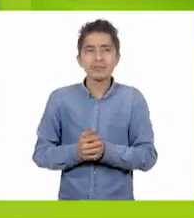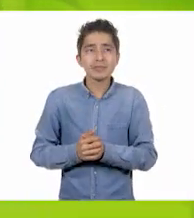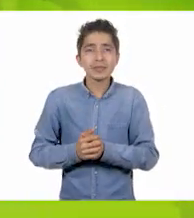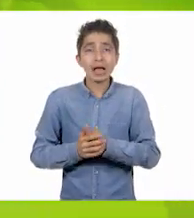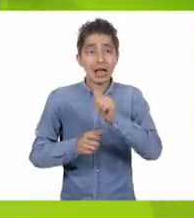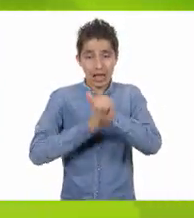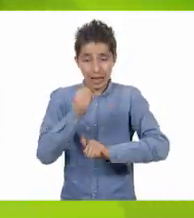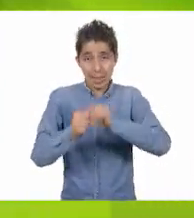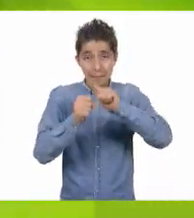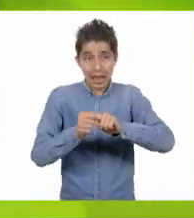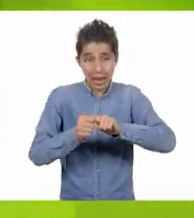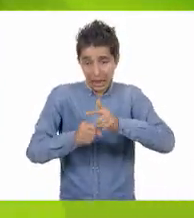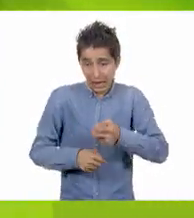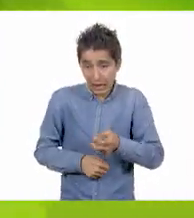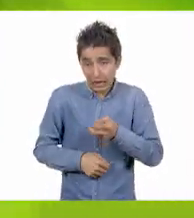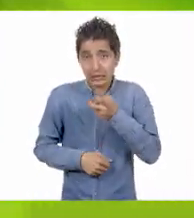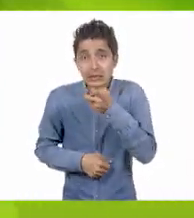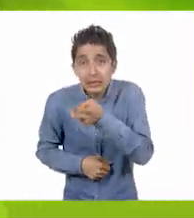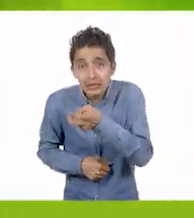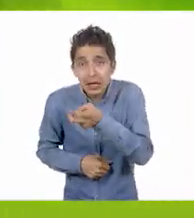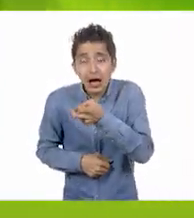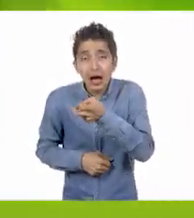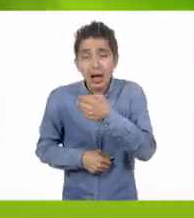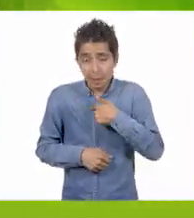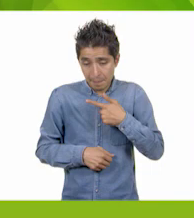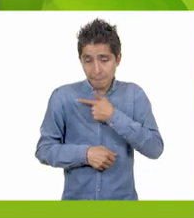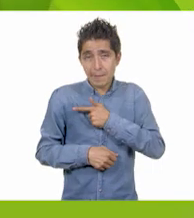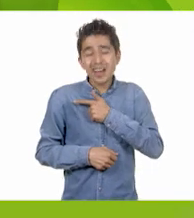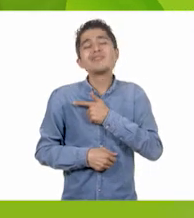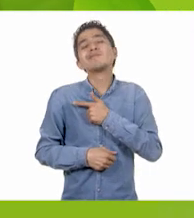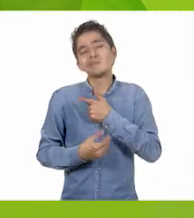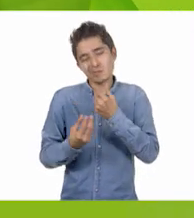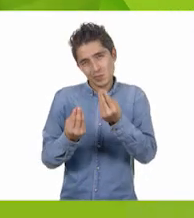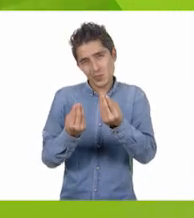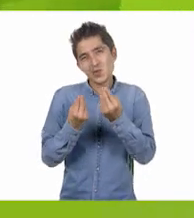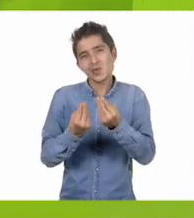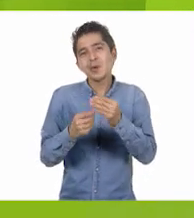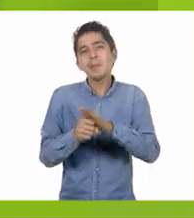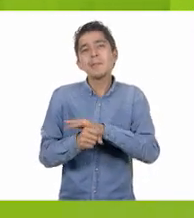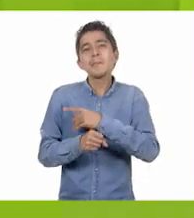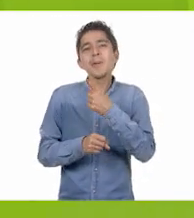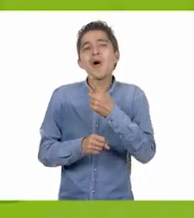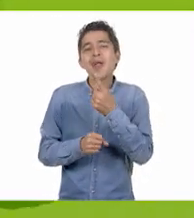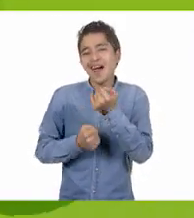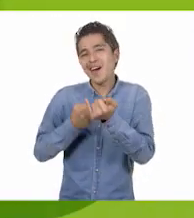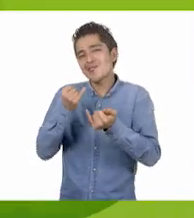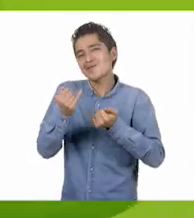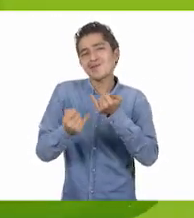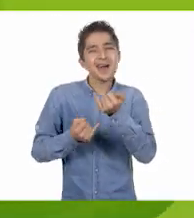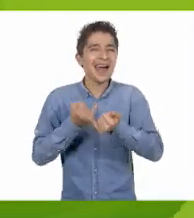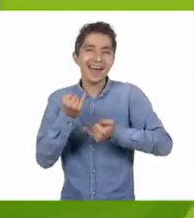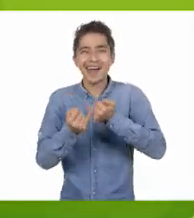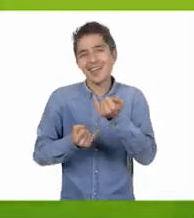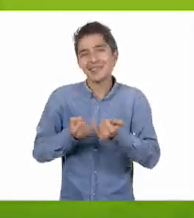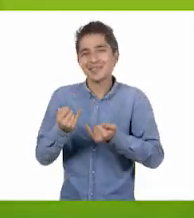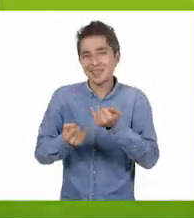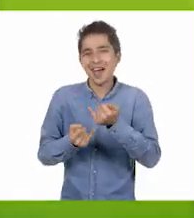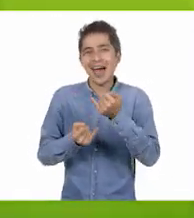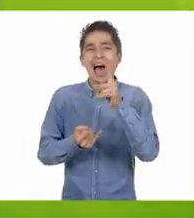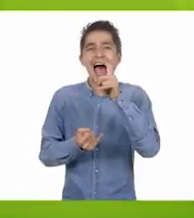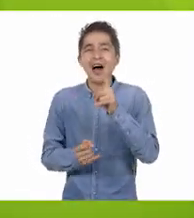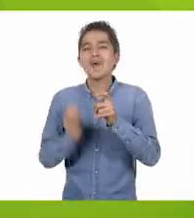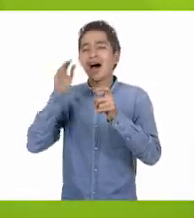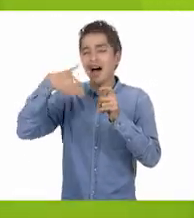Este animal es, me gusta mucho porque es muy juguetón con el